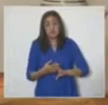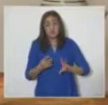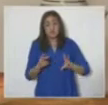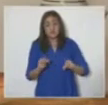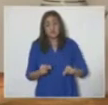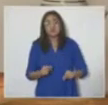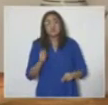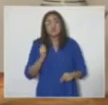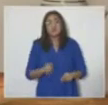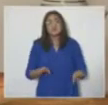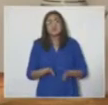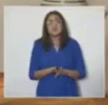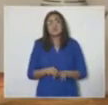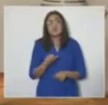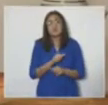fue un intercambio de disparos